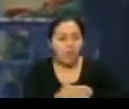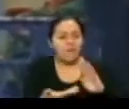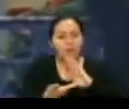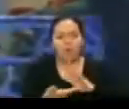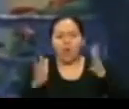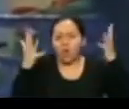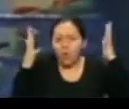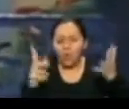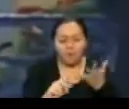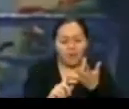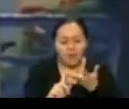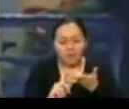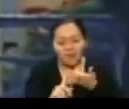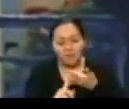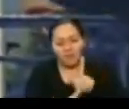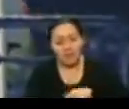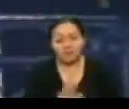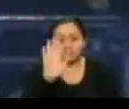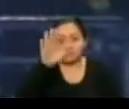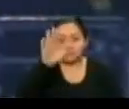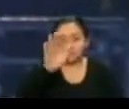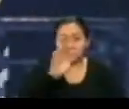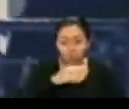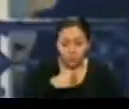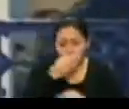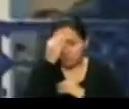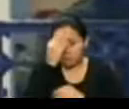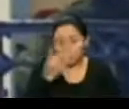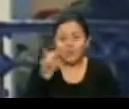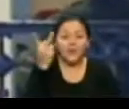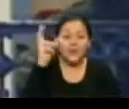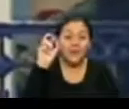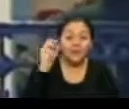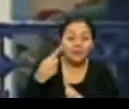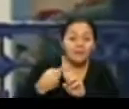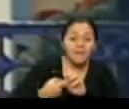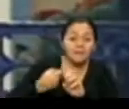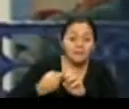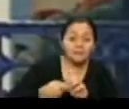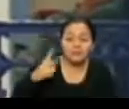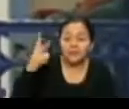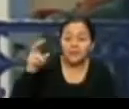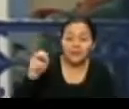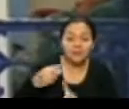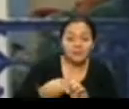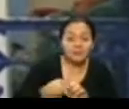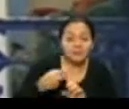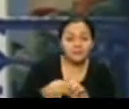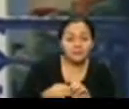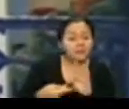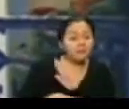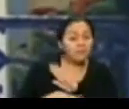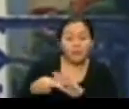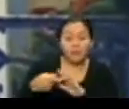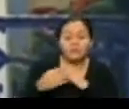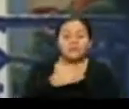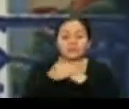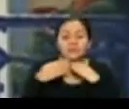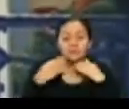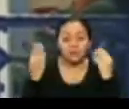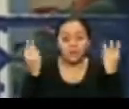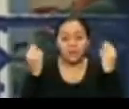20 meses de caída de precio del petróleo, de apreciación del dólar. Y aquí estamos. Por el